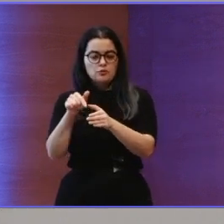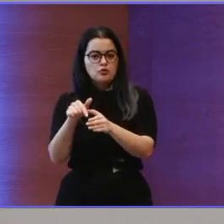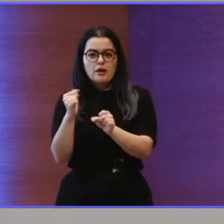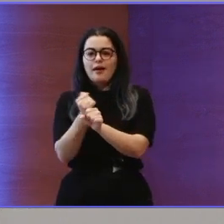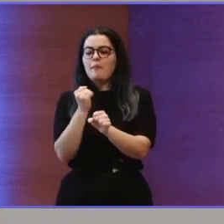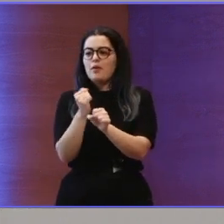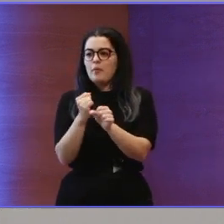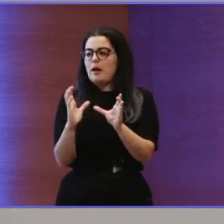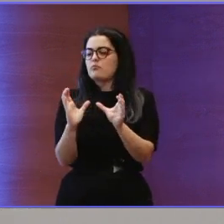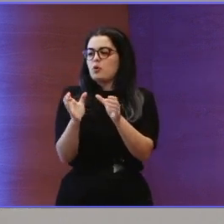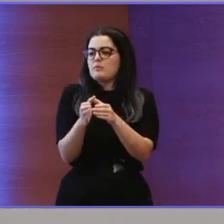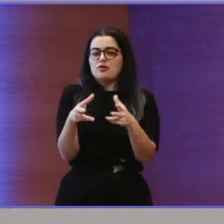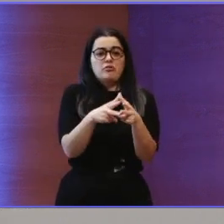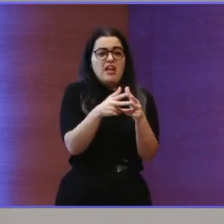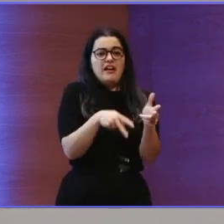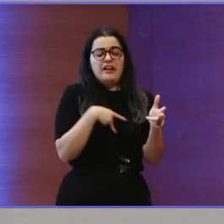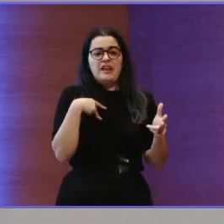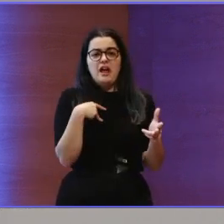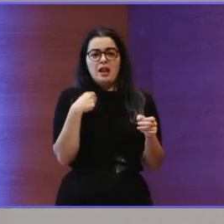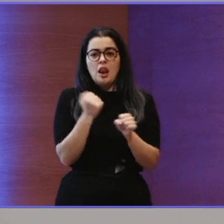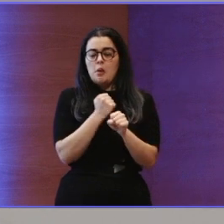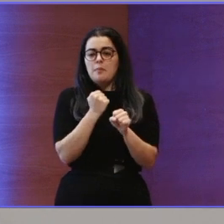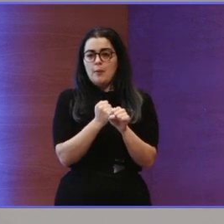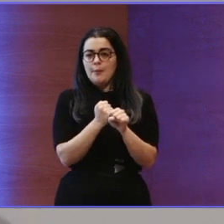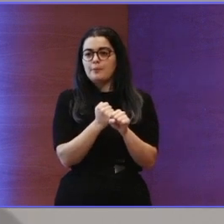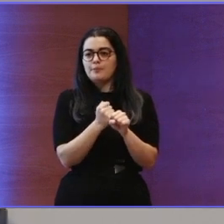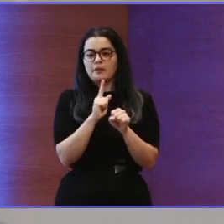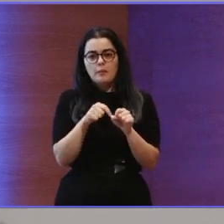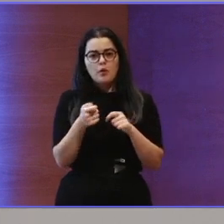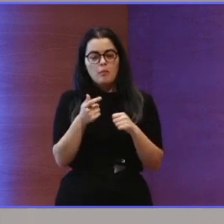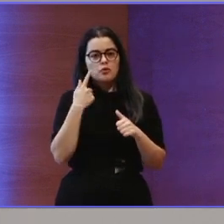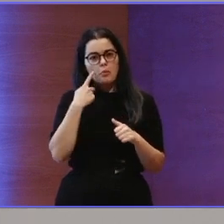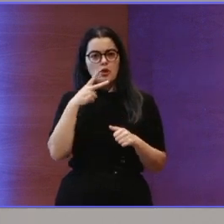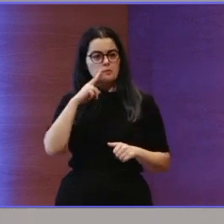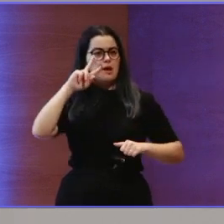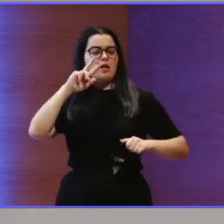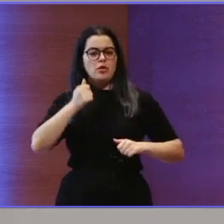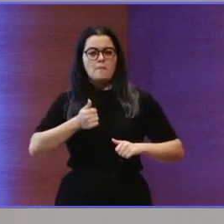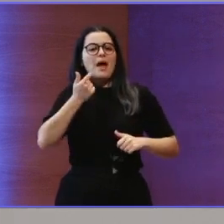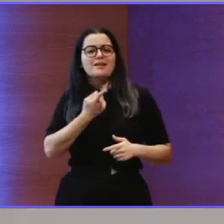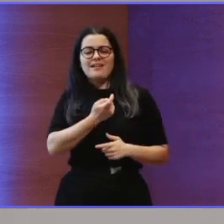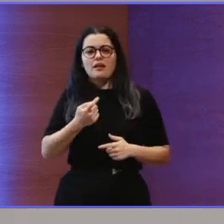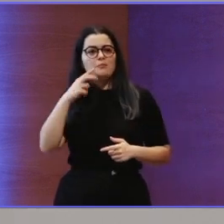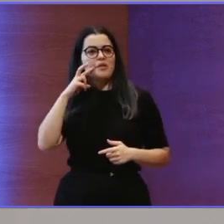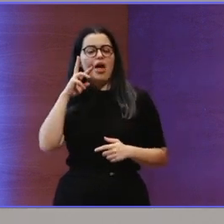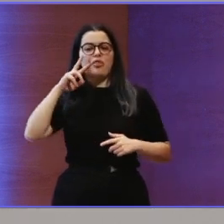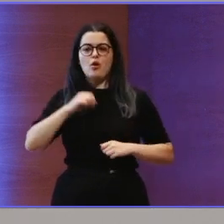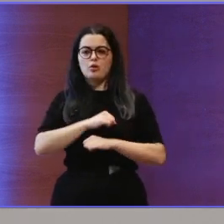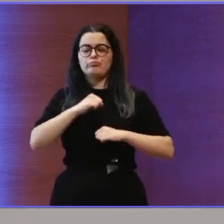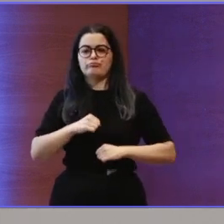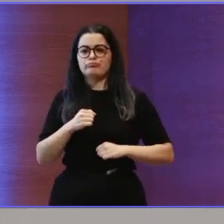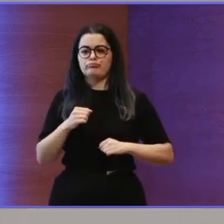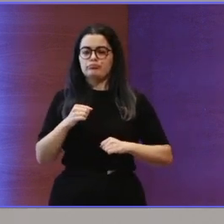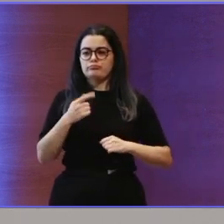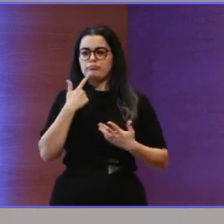es para el conjunto de la sociedad donde lo que viene también es alta especialización y aquí va a haber mucho mucha dualidad